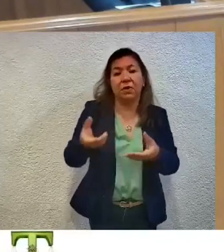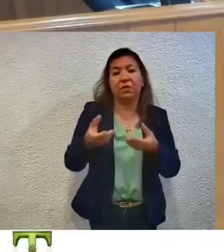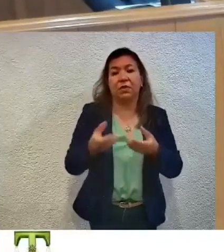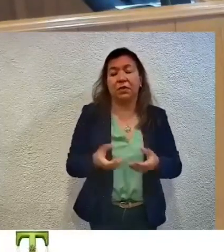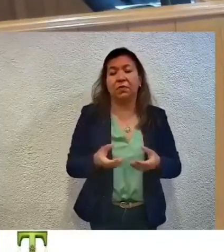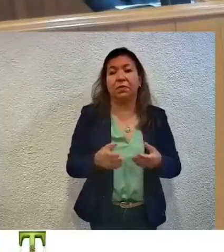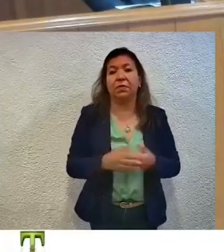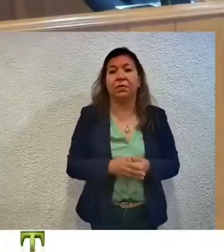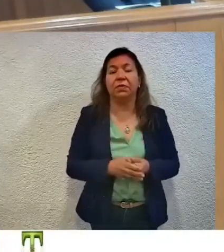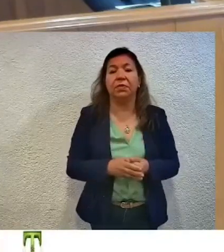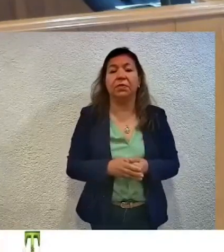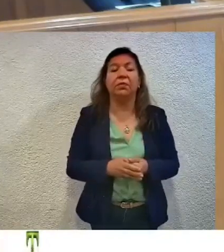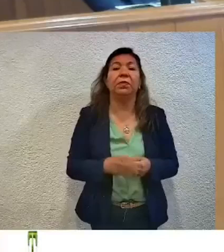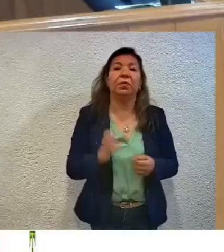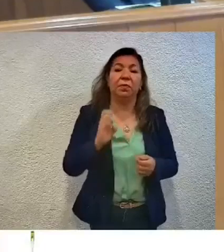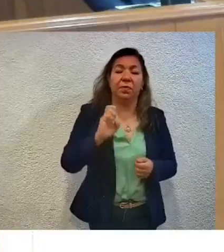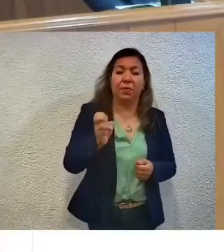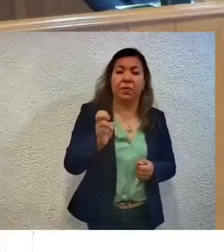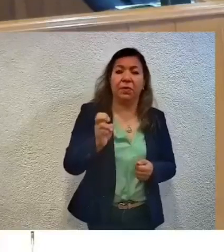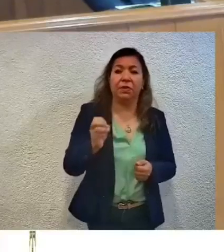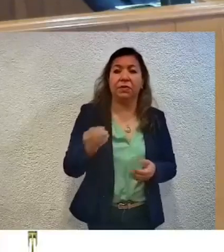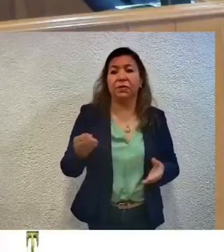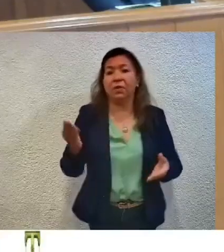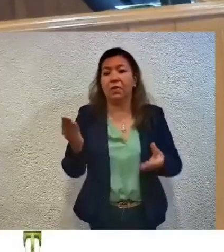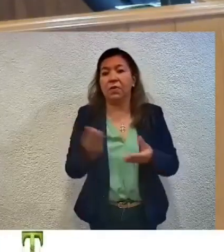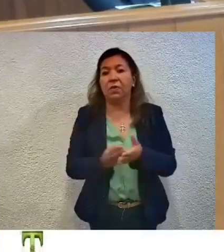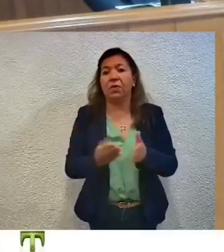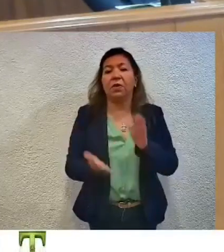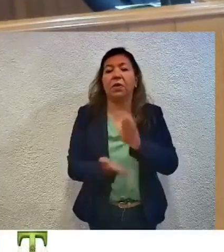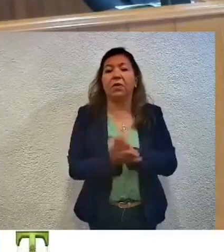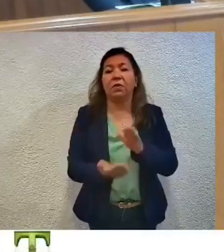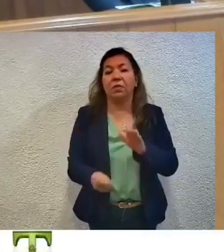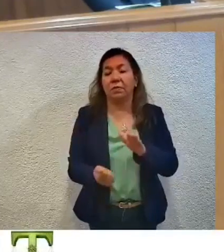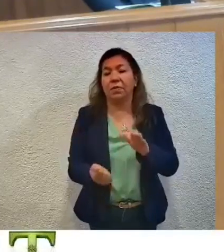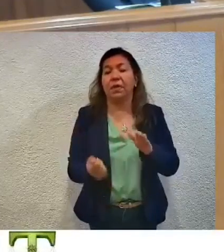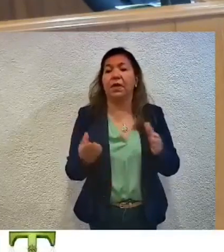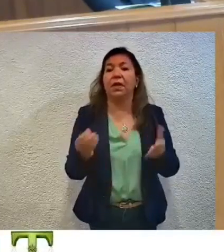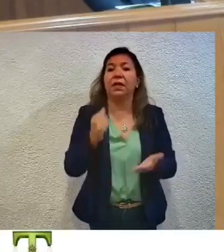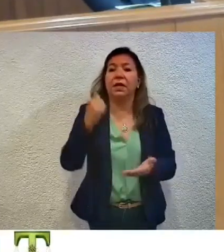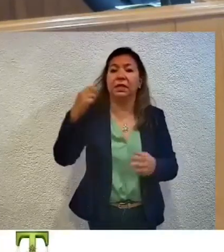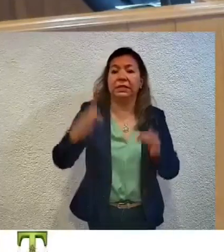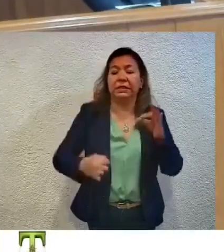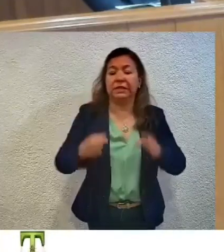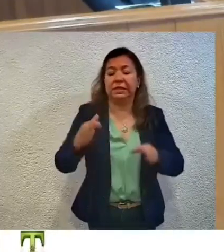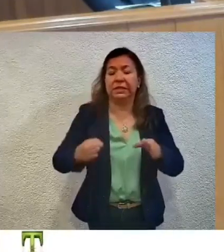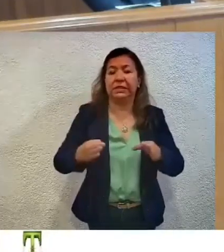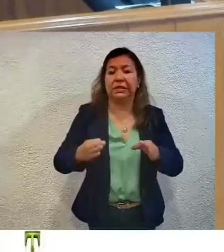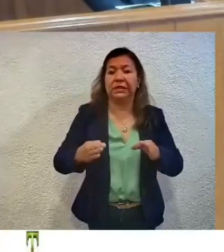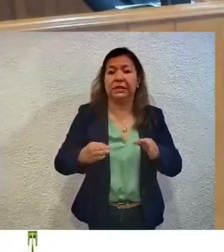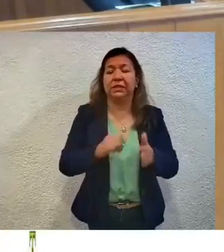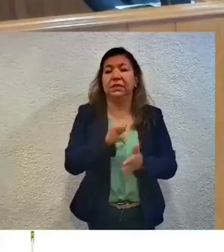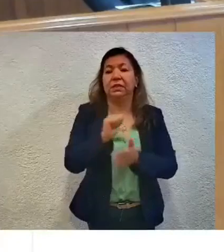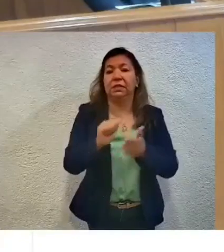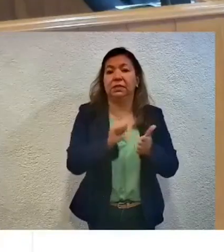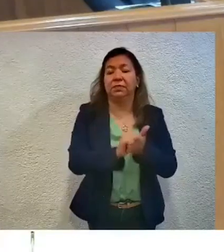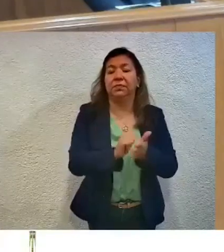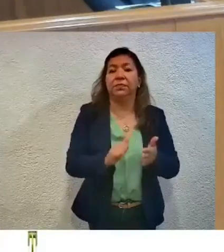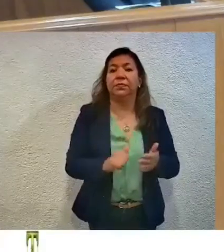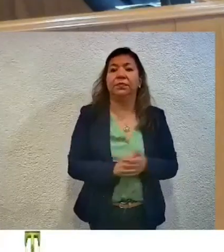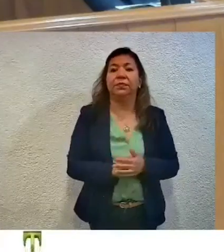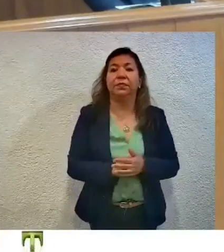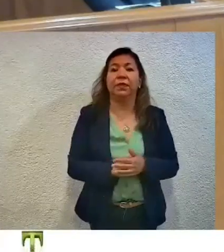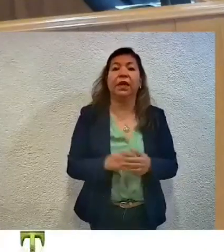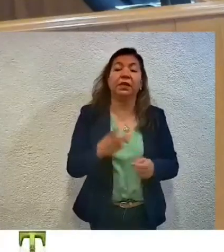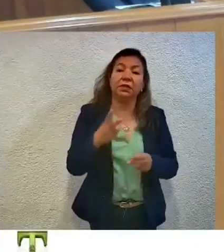en recibirse en esta instancia jurisdiccional. Por tanto, deberá agregarse copia certificada de esta sentencia a los autos de los